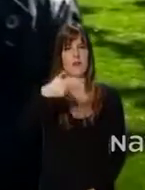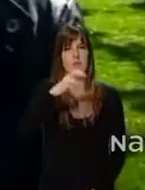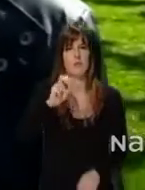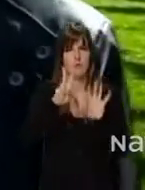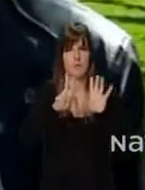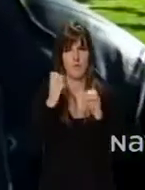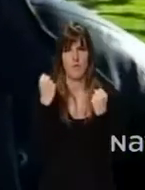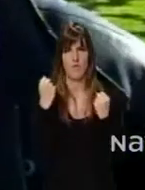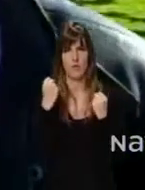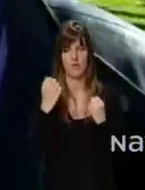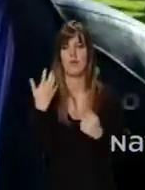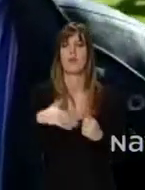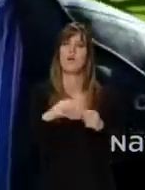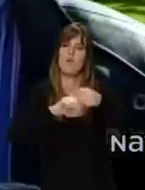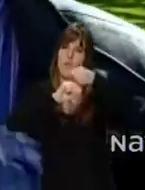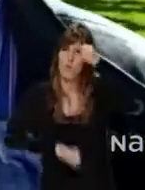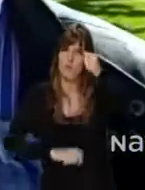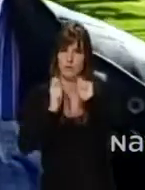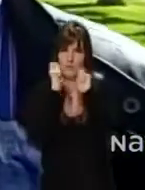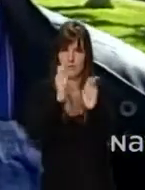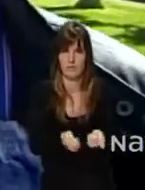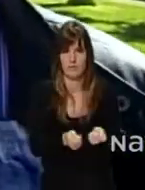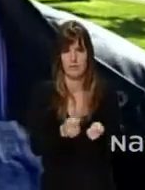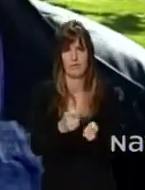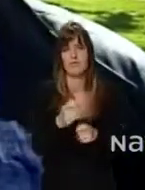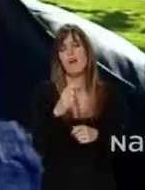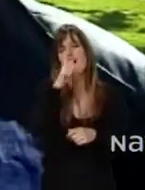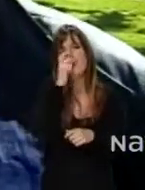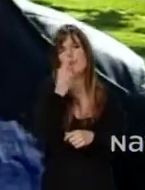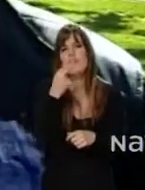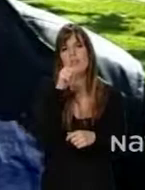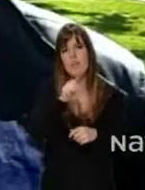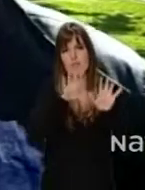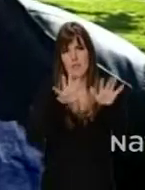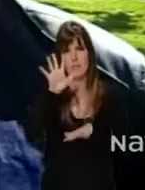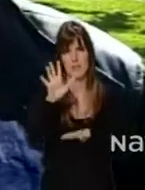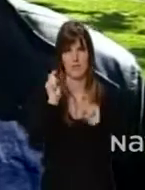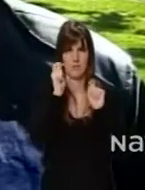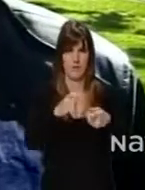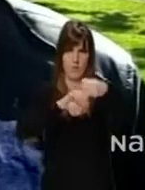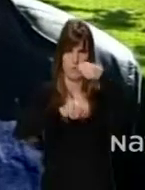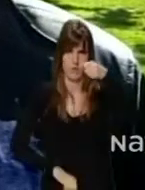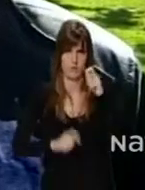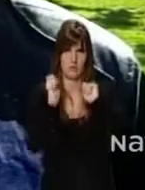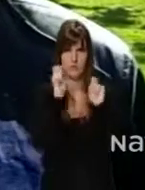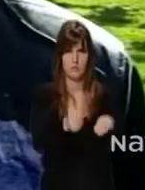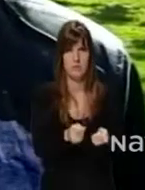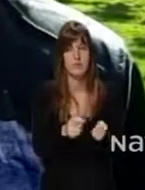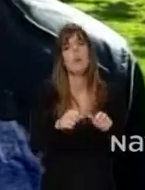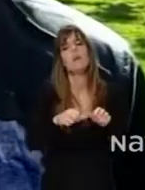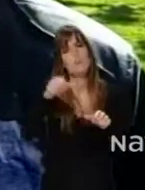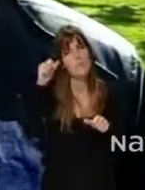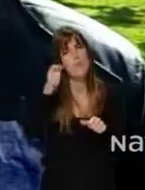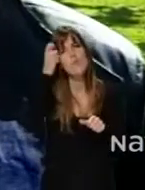dio el privilegio de los fueros a esta localidad. Eso fue en 1195, pero anteriormente ya existía